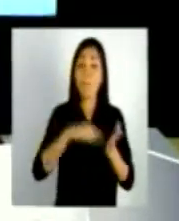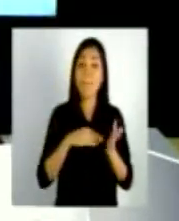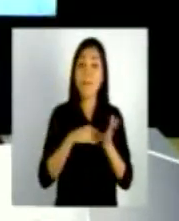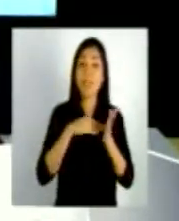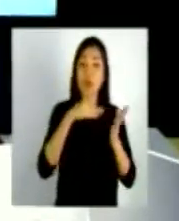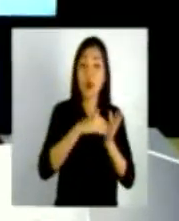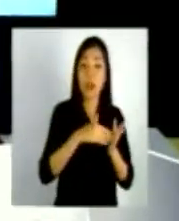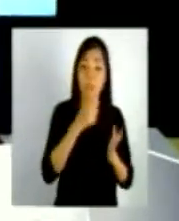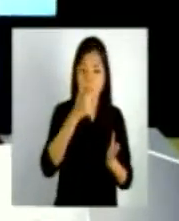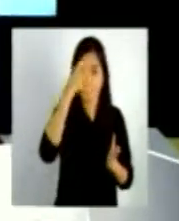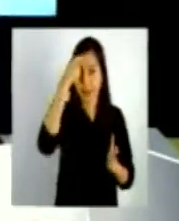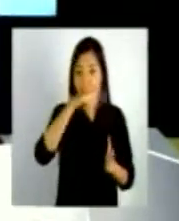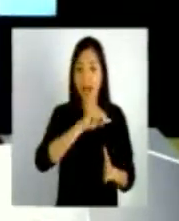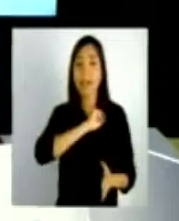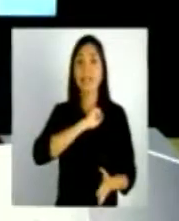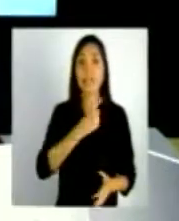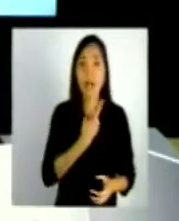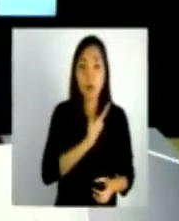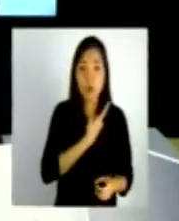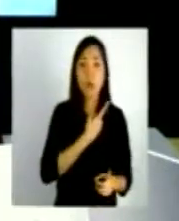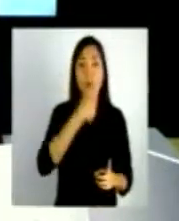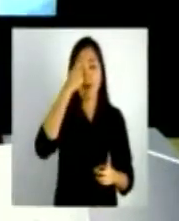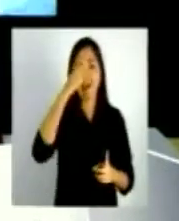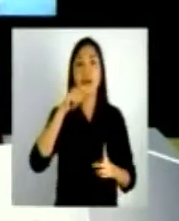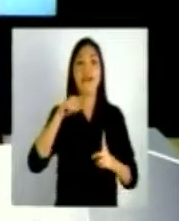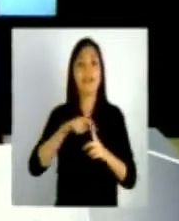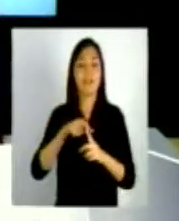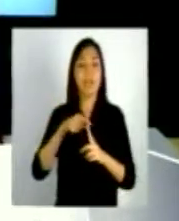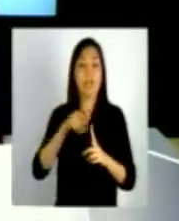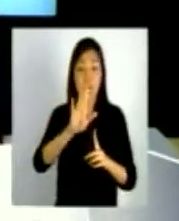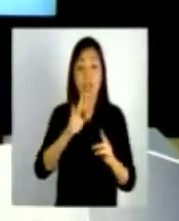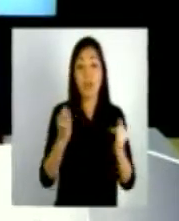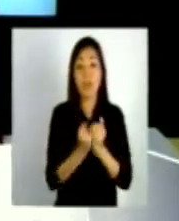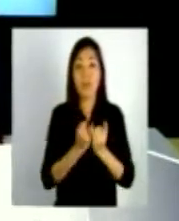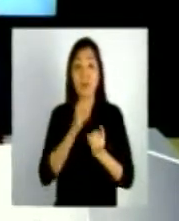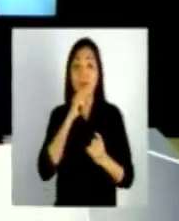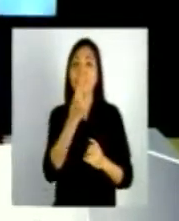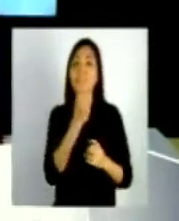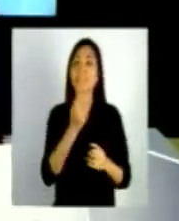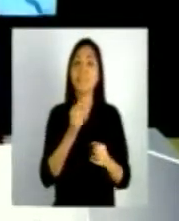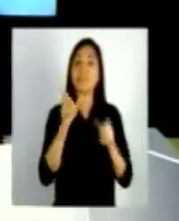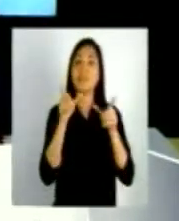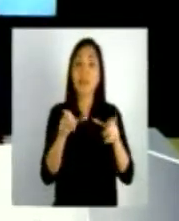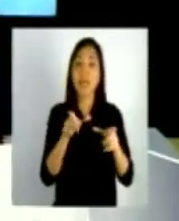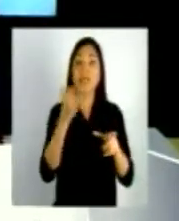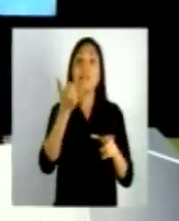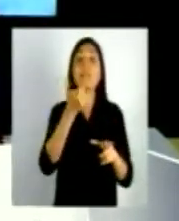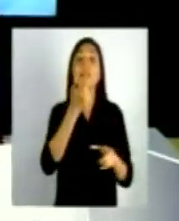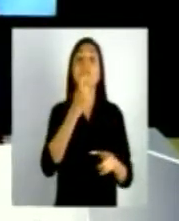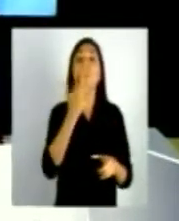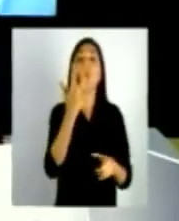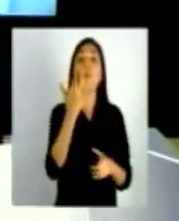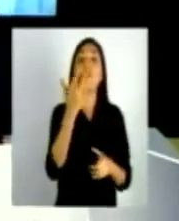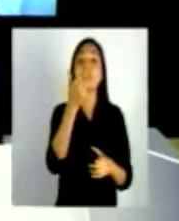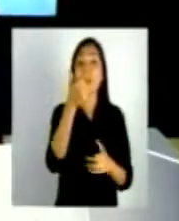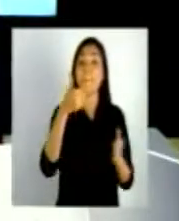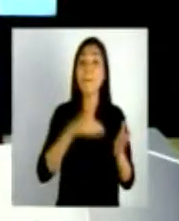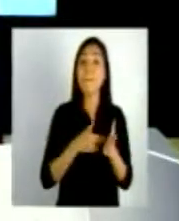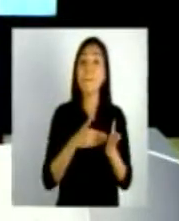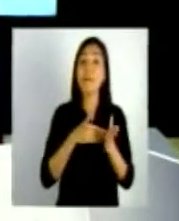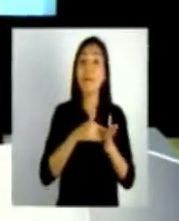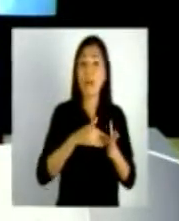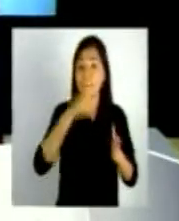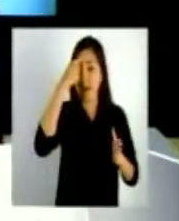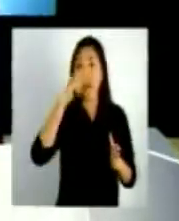para mejorar la infraestructura de salud sin construir nueva infraestructura. Estamos hablando de la necesidad de invertir 56,000 millones de pesos